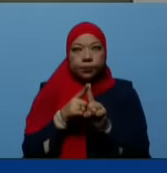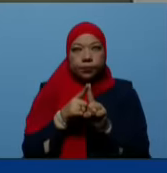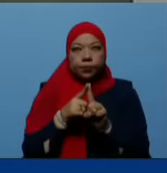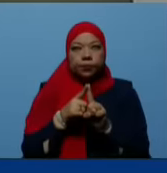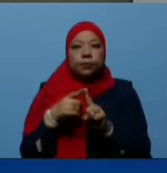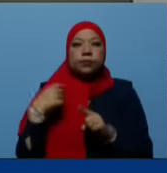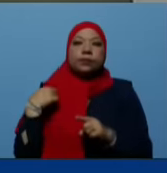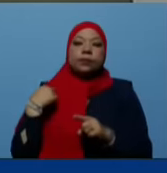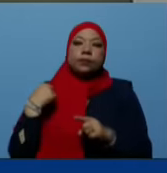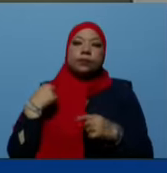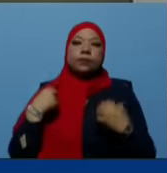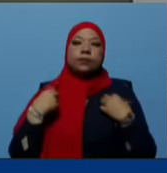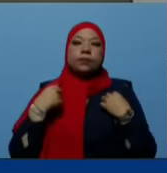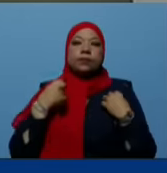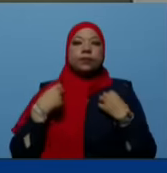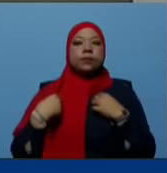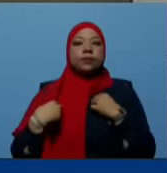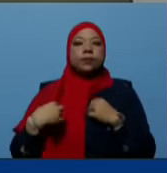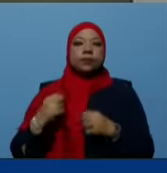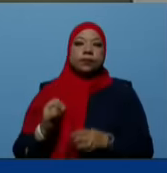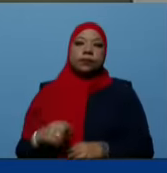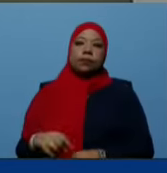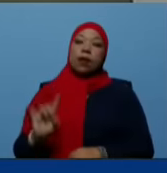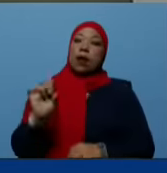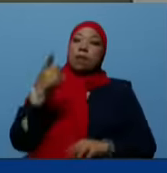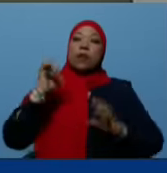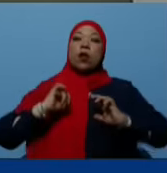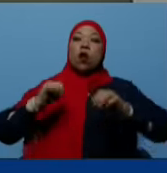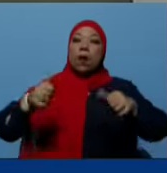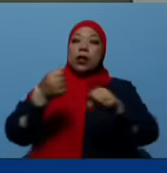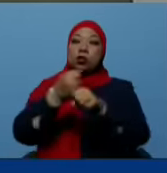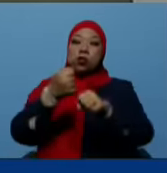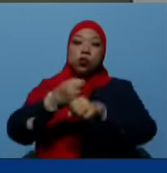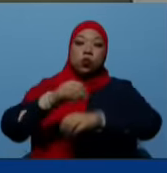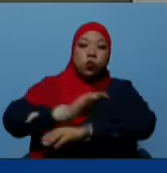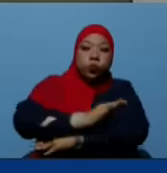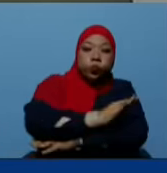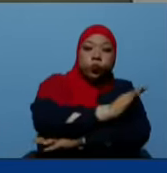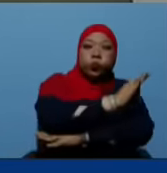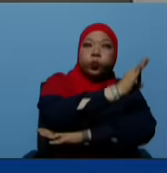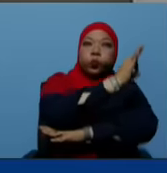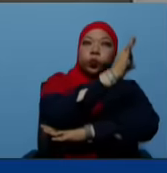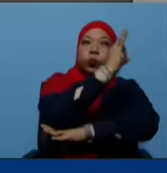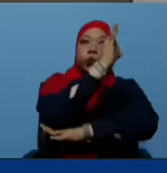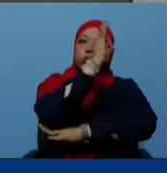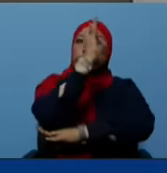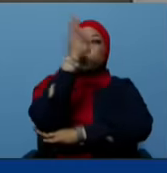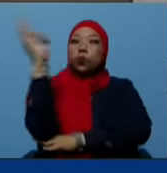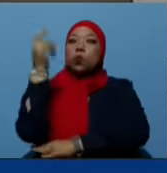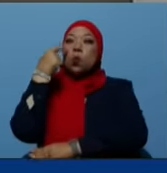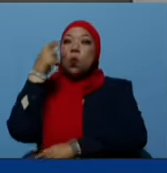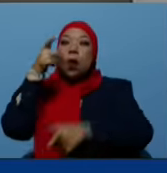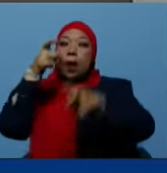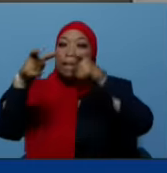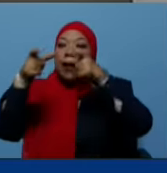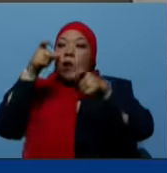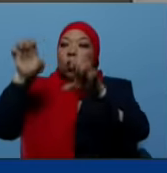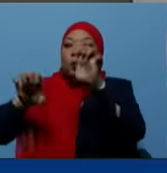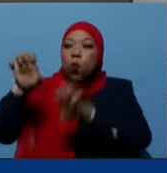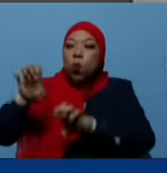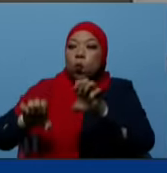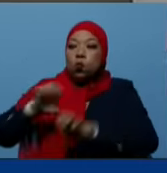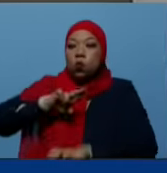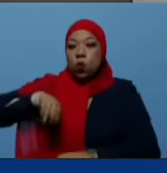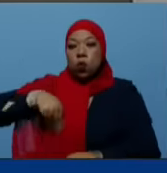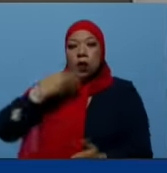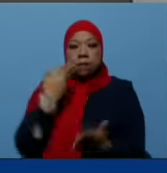del servicio eléctrico venezolano. Desde primera hora, allí estuvieron. Y decíamos que nosotros hemos